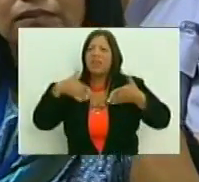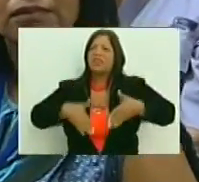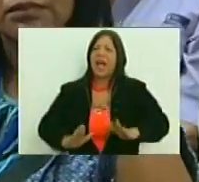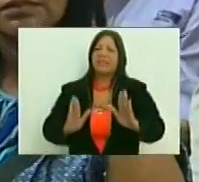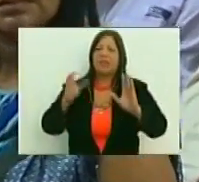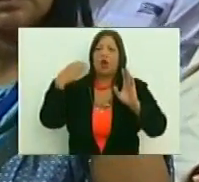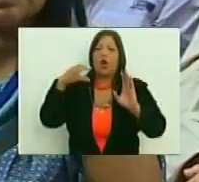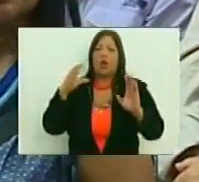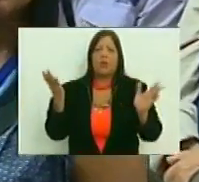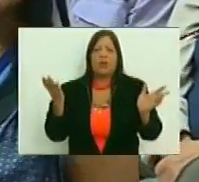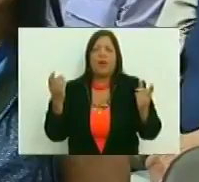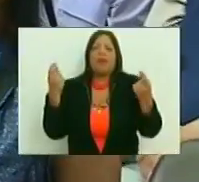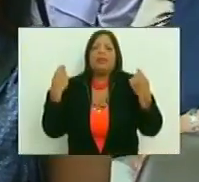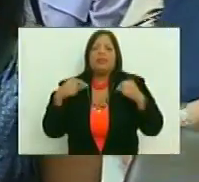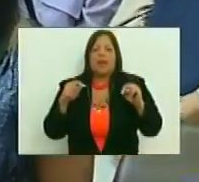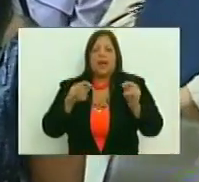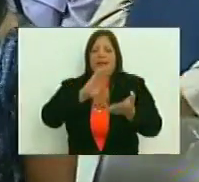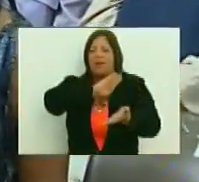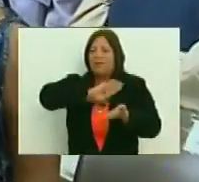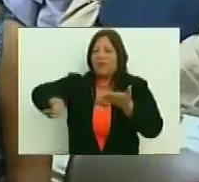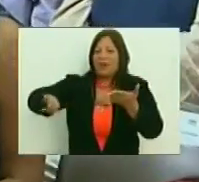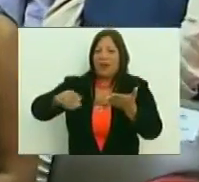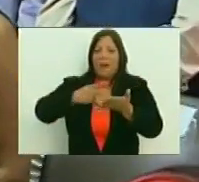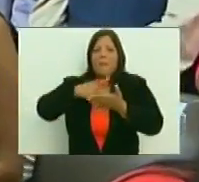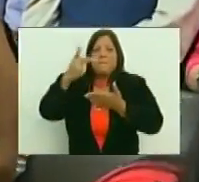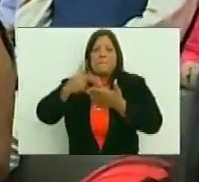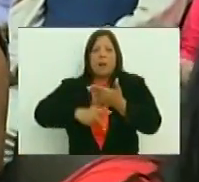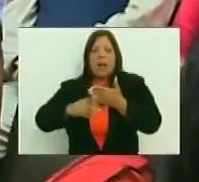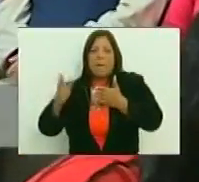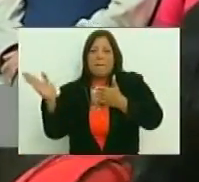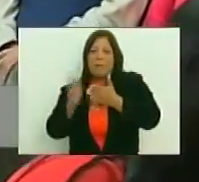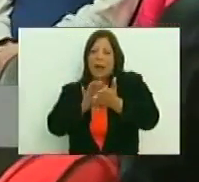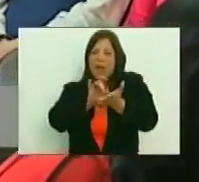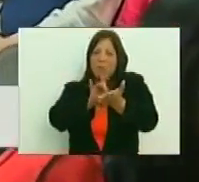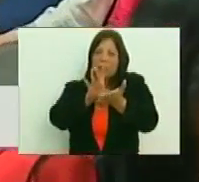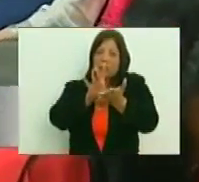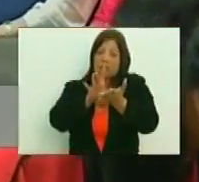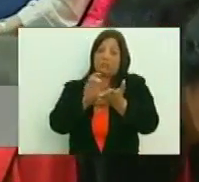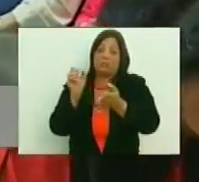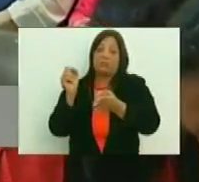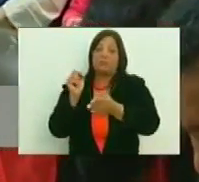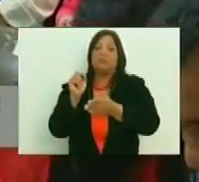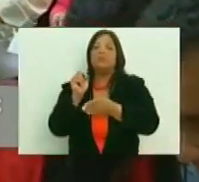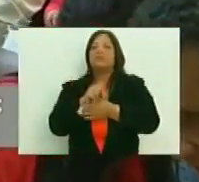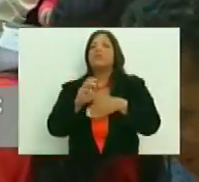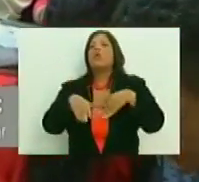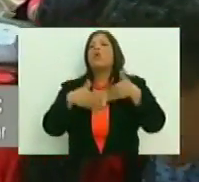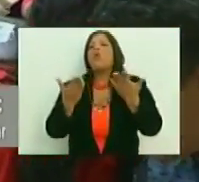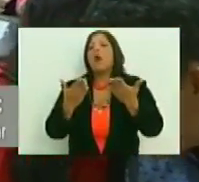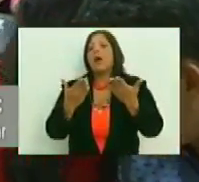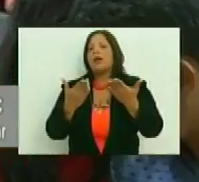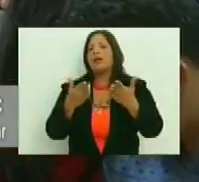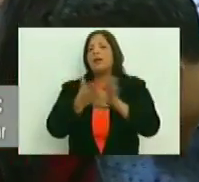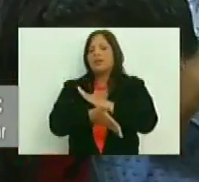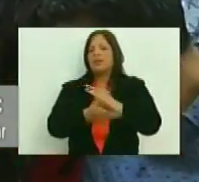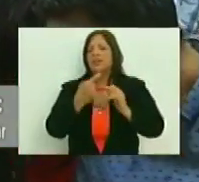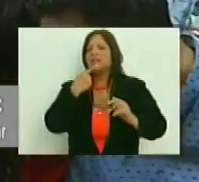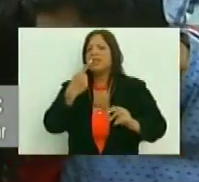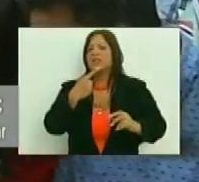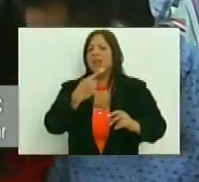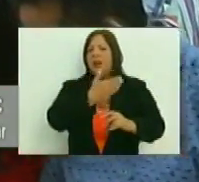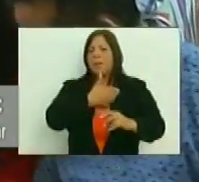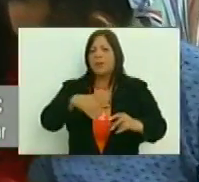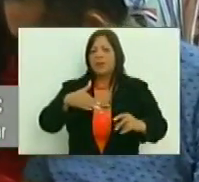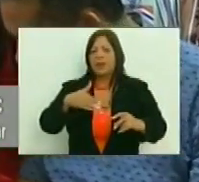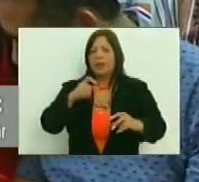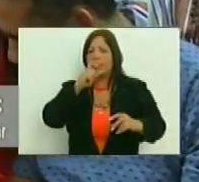todo para tratar de generar un plan para derrocarlo. ¿Y cuál fue la salida del presidente Nicolás Maduro